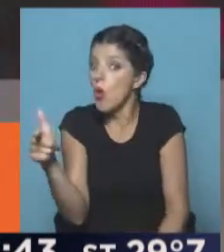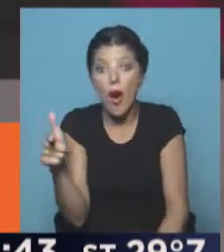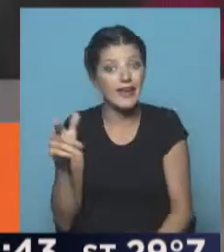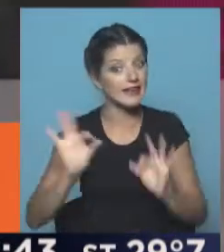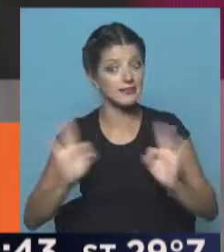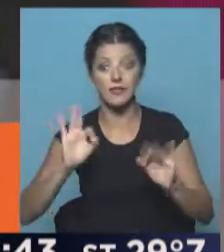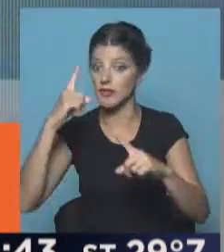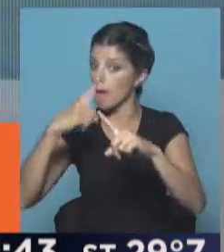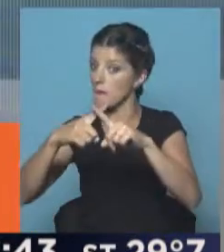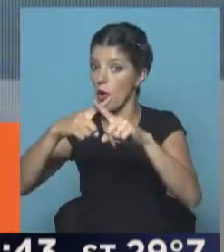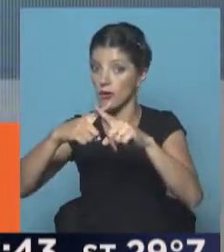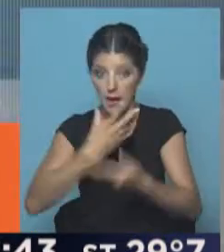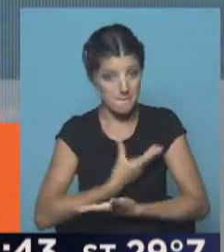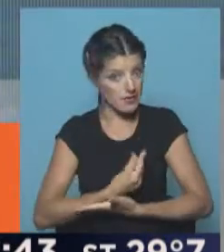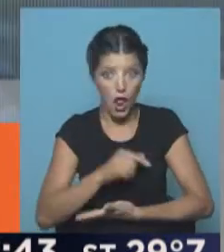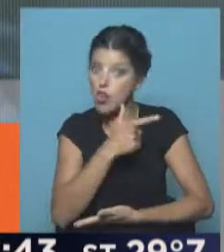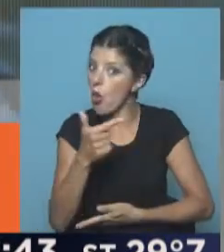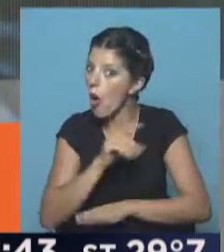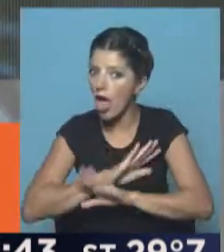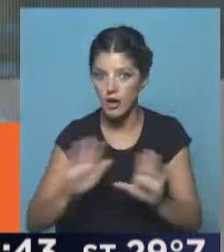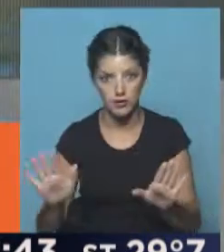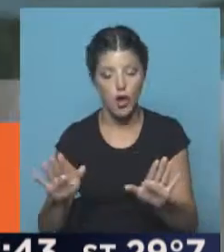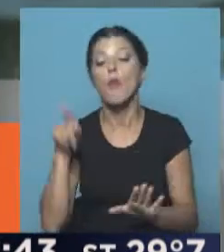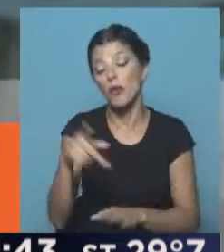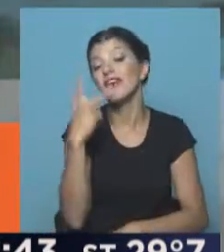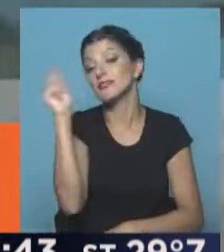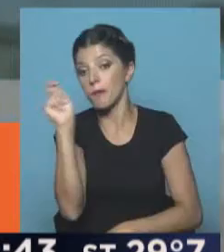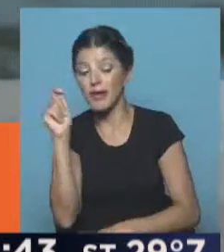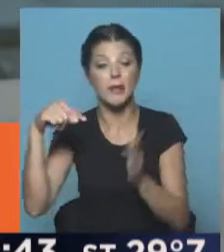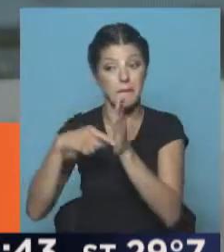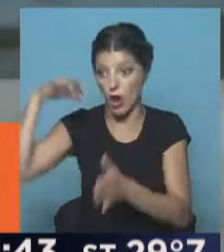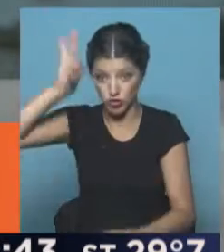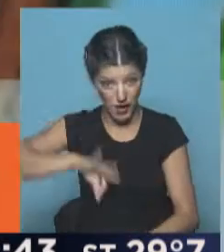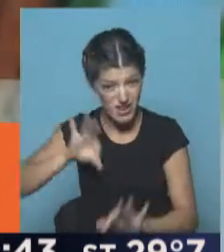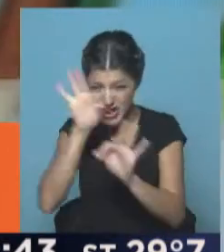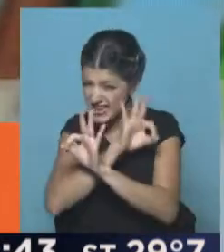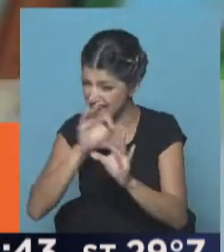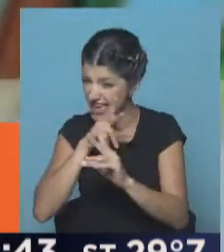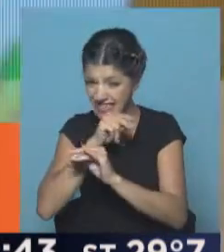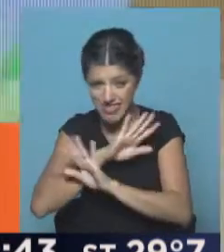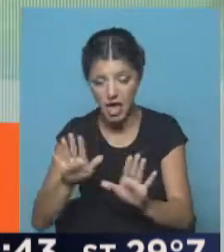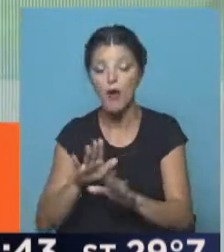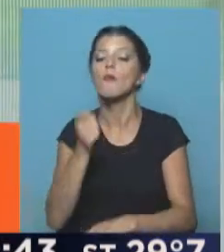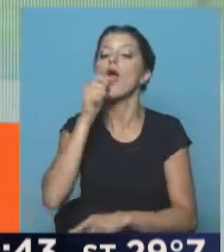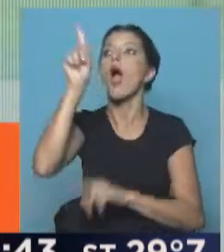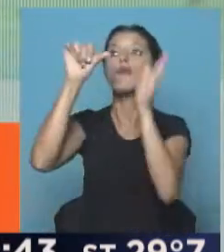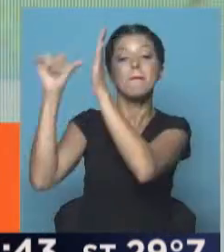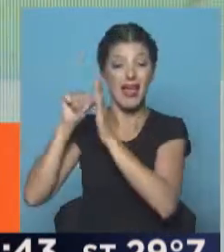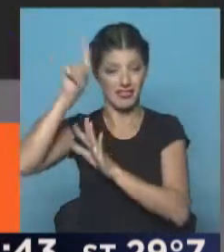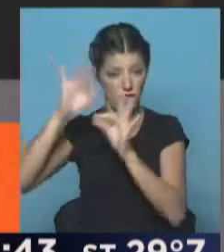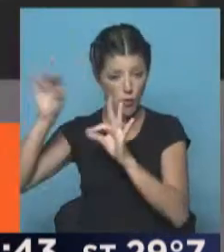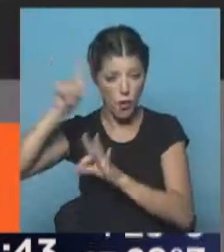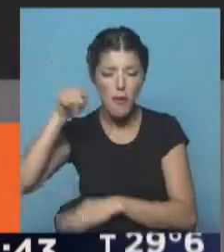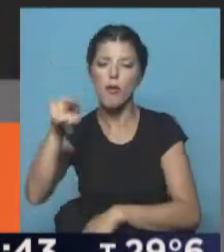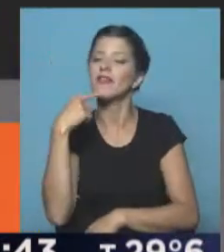3 meses, pero no te los pagan. No hay licencia por maternidad paga, salvo en algunos convenios muy especiales. En algunos países de Europa, lo que vos decías, Inde, se